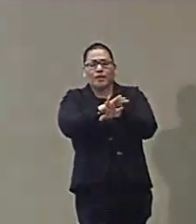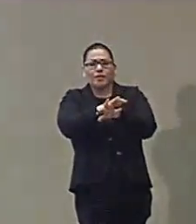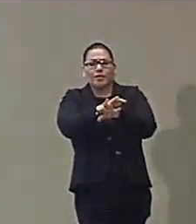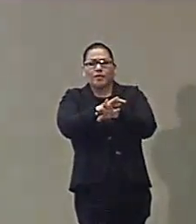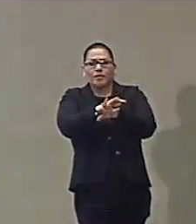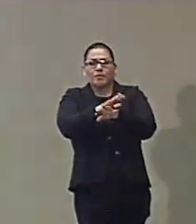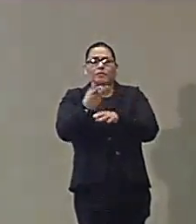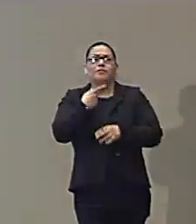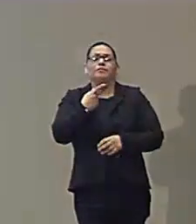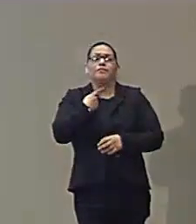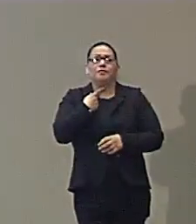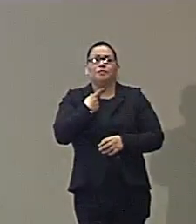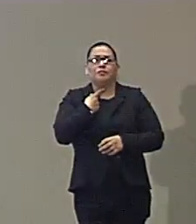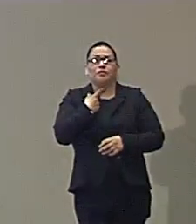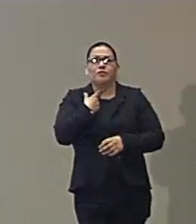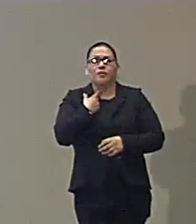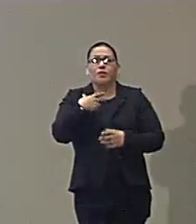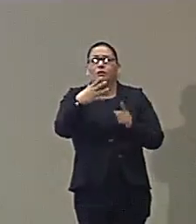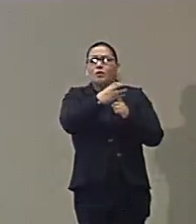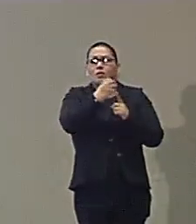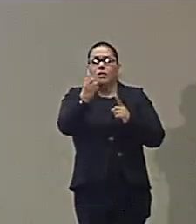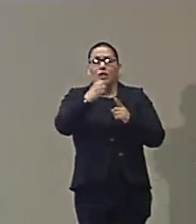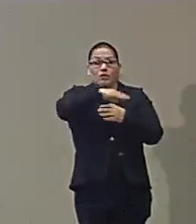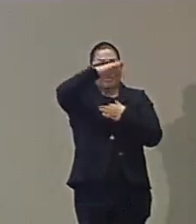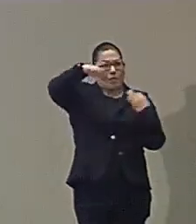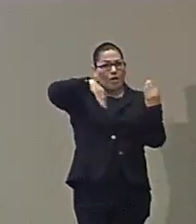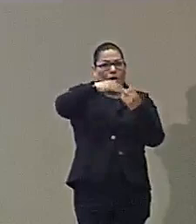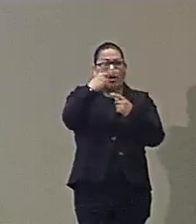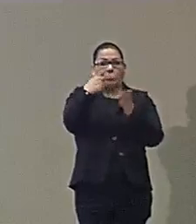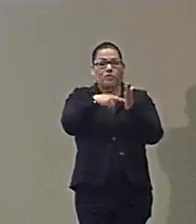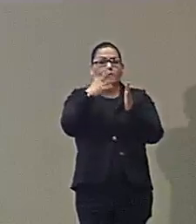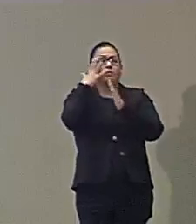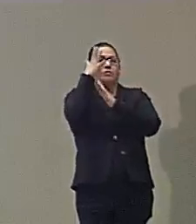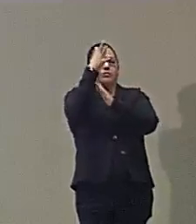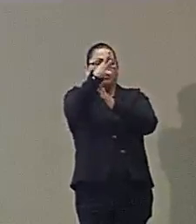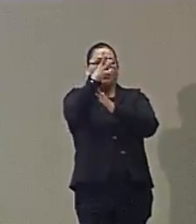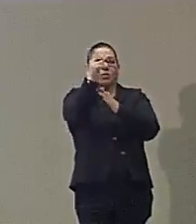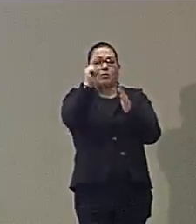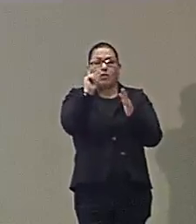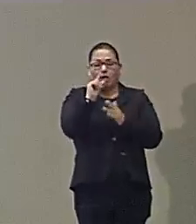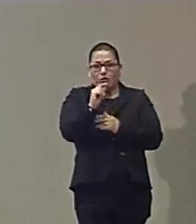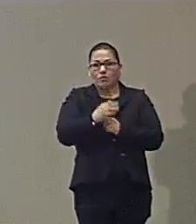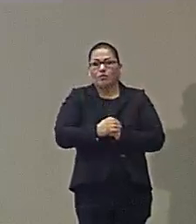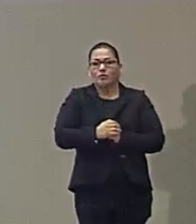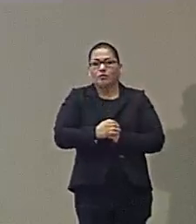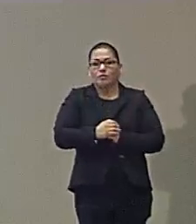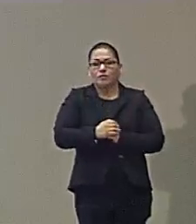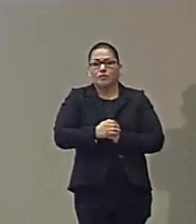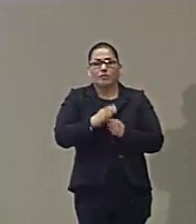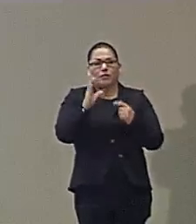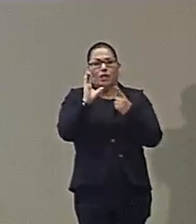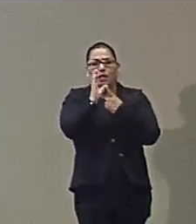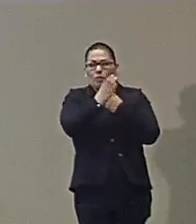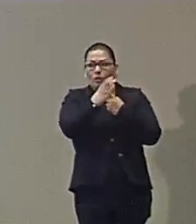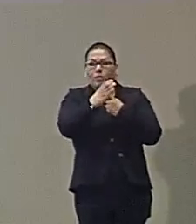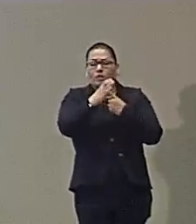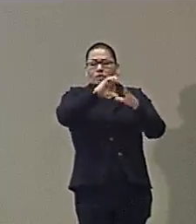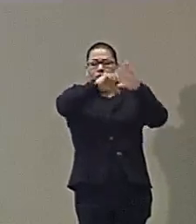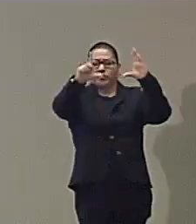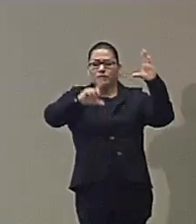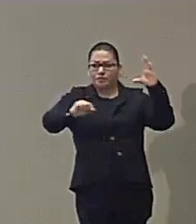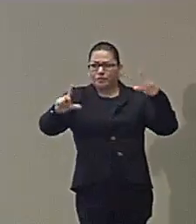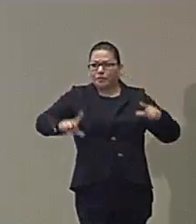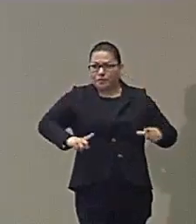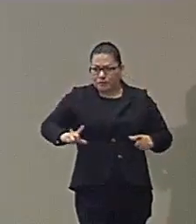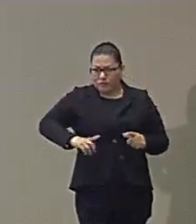turística de estado con perspectiva al año 2040 es precisamente en la comisión nacional del gobernador es donde